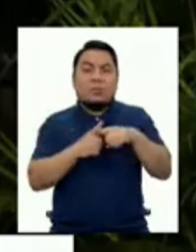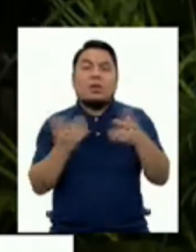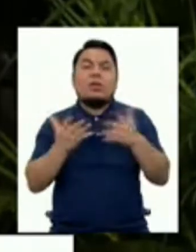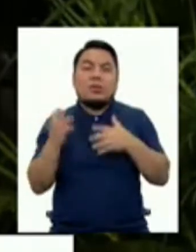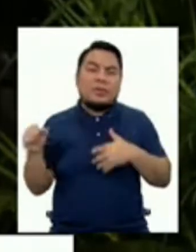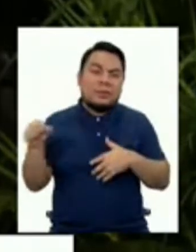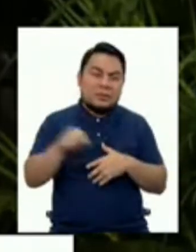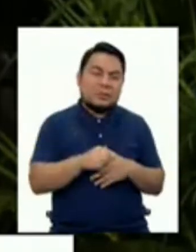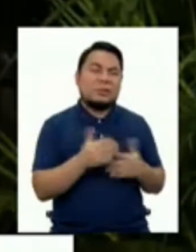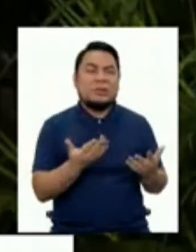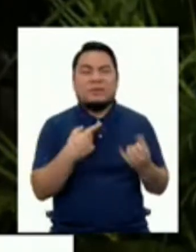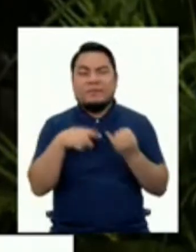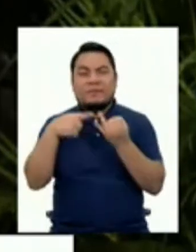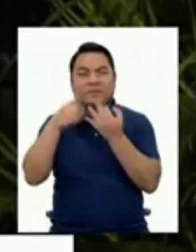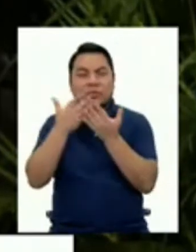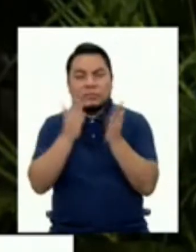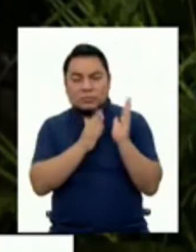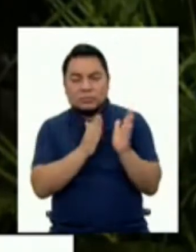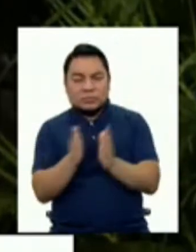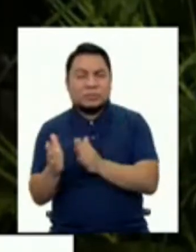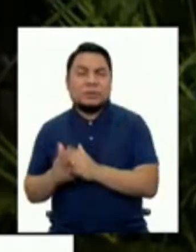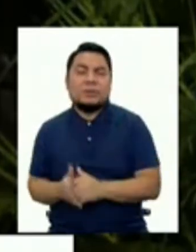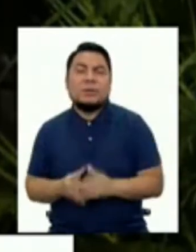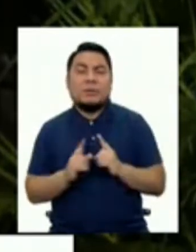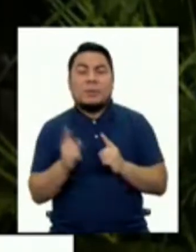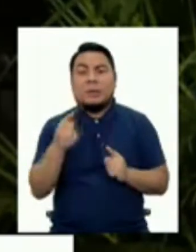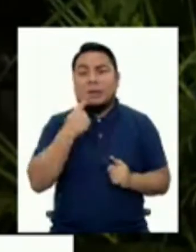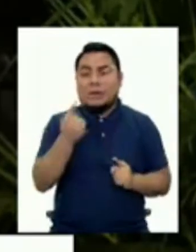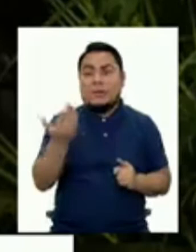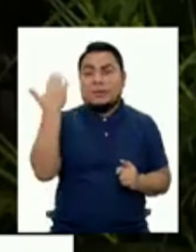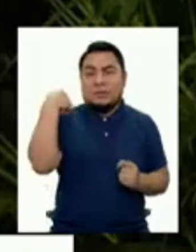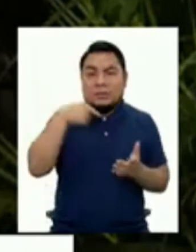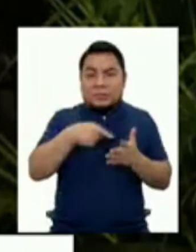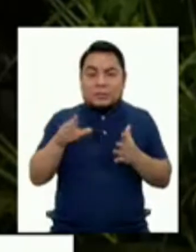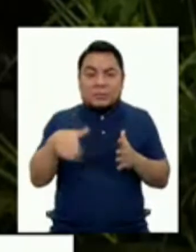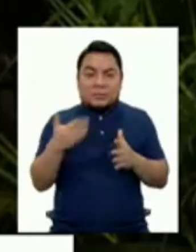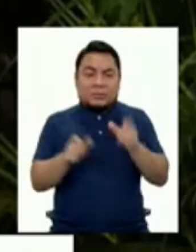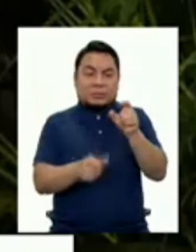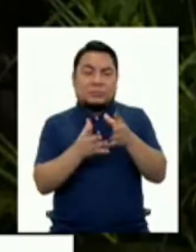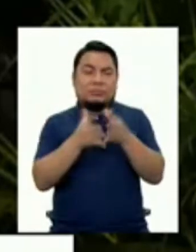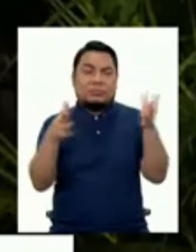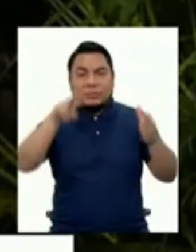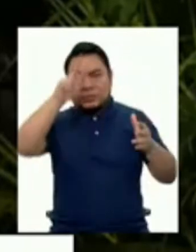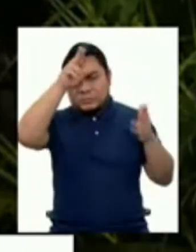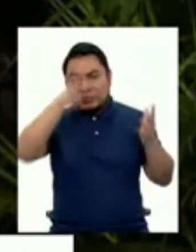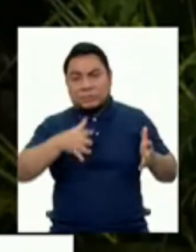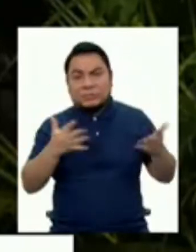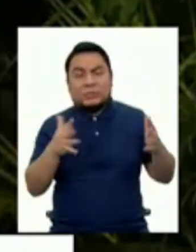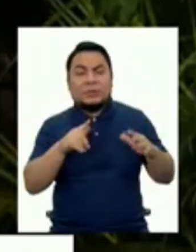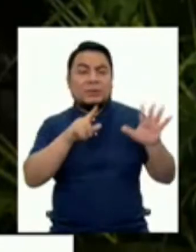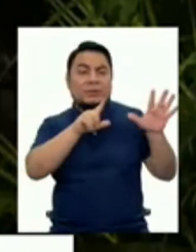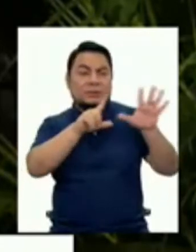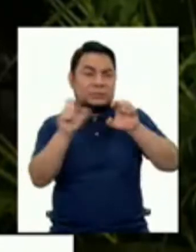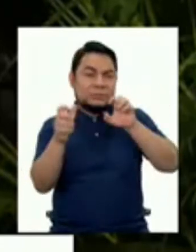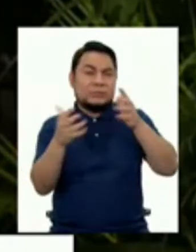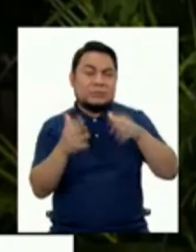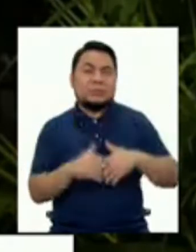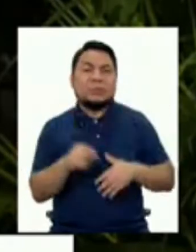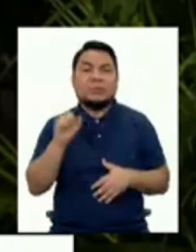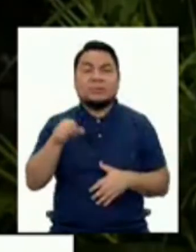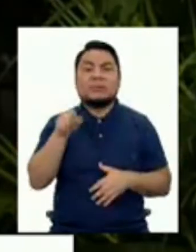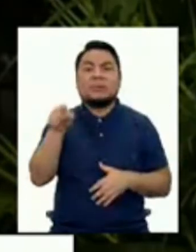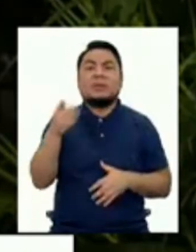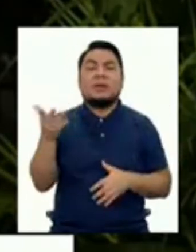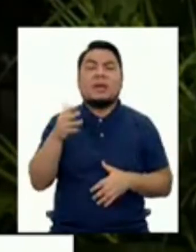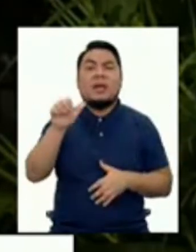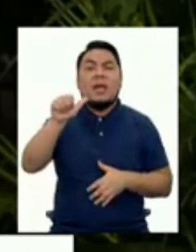retornar. No obstante, yo debo indicar, presidente, que en semanas atrás también había un número importante de peruanos, de alrededor 700, que estaban